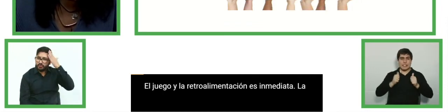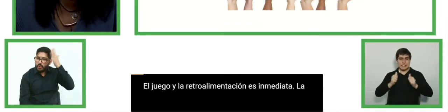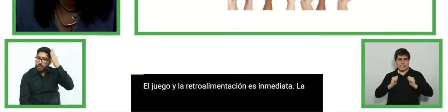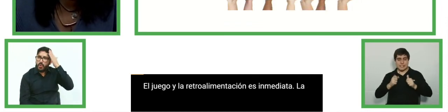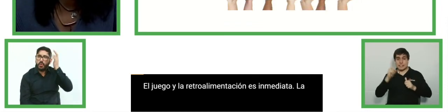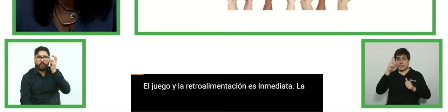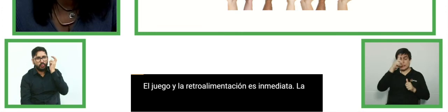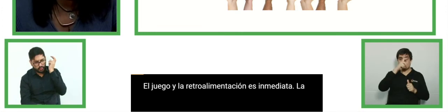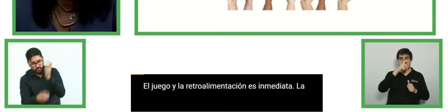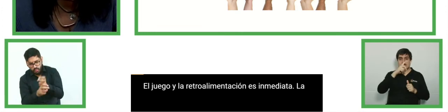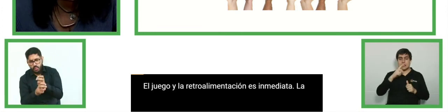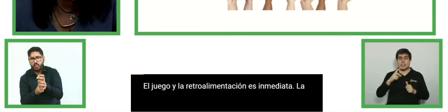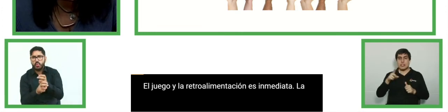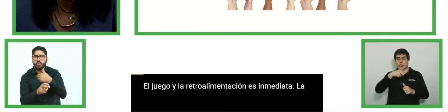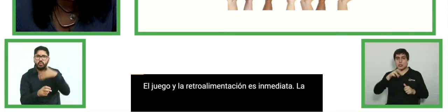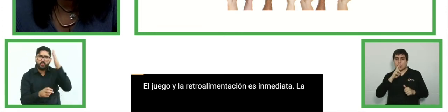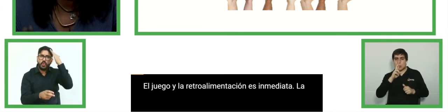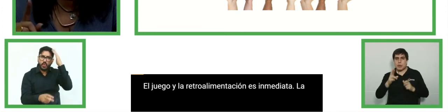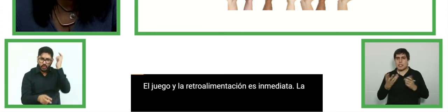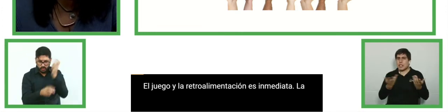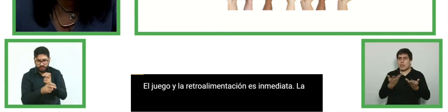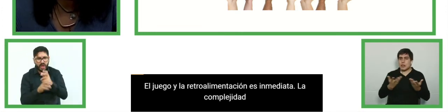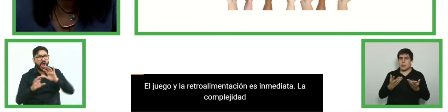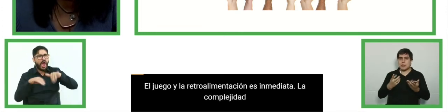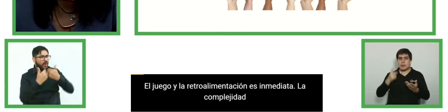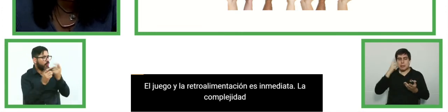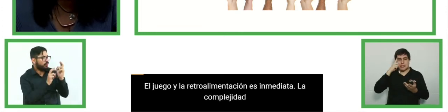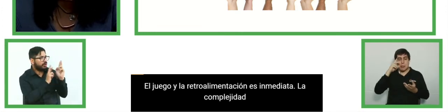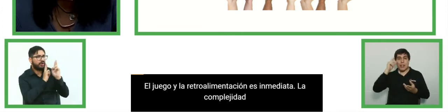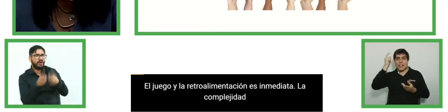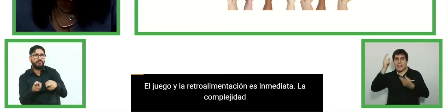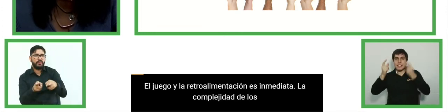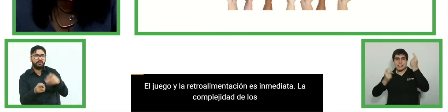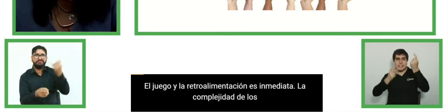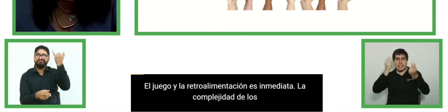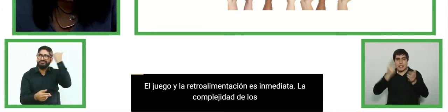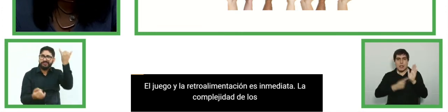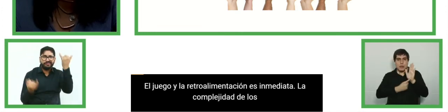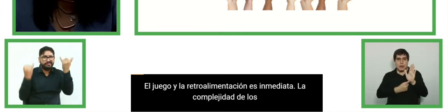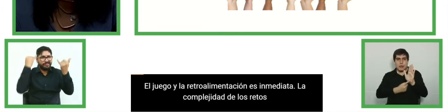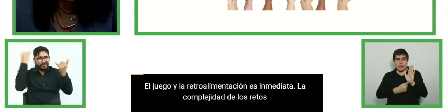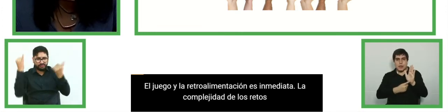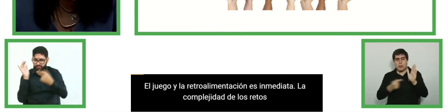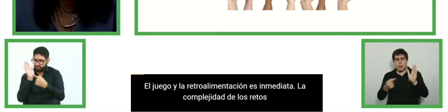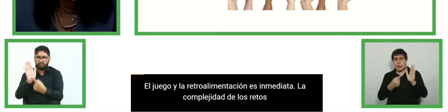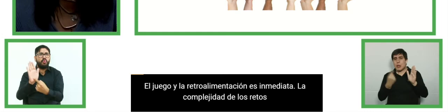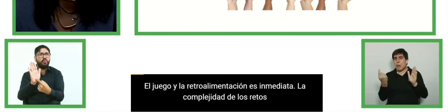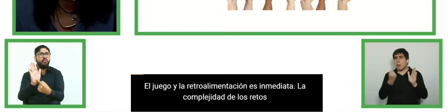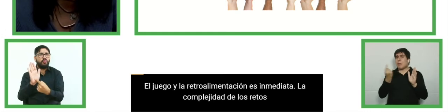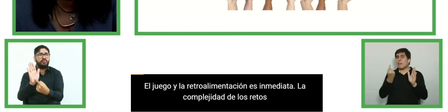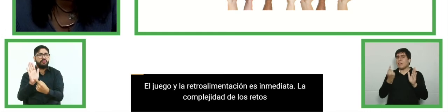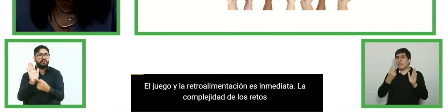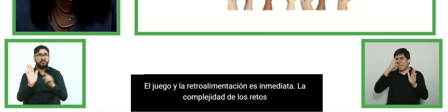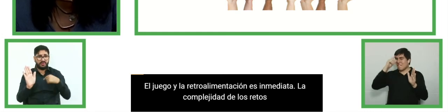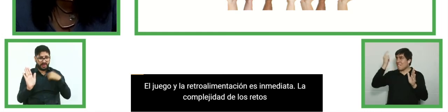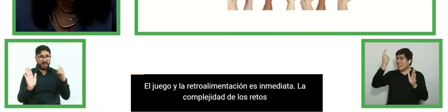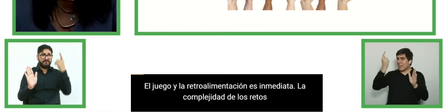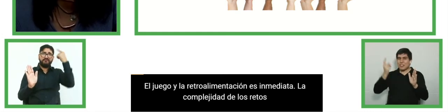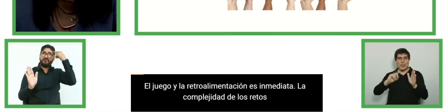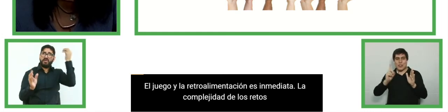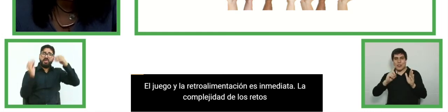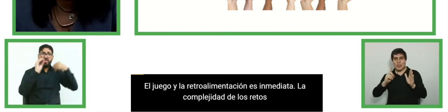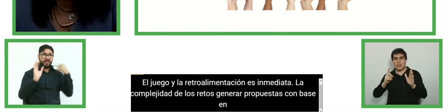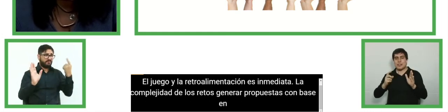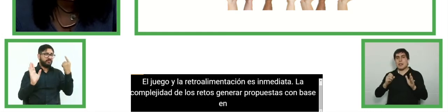respuesta, media la posibilidad de generar propuestas con base en evidencias que aseguren los criterios